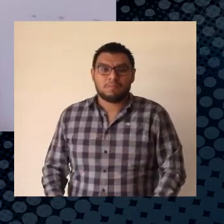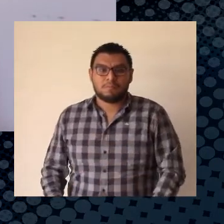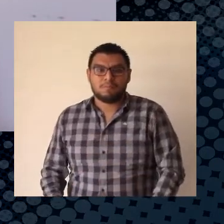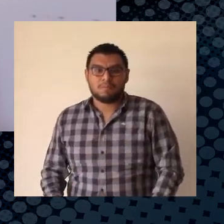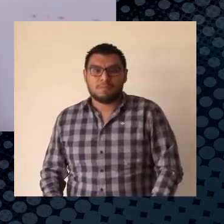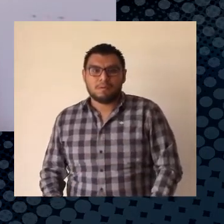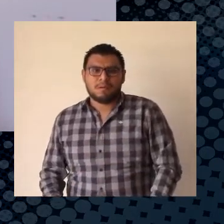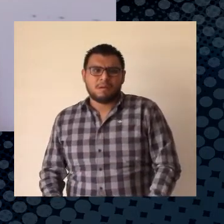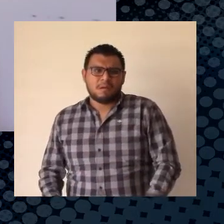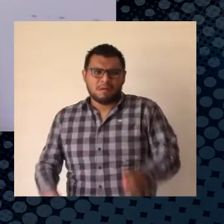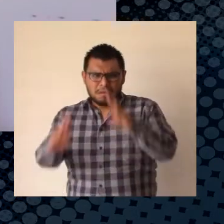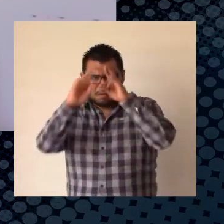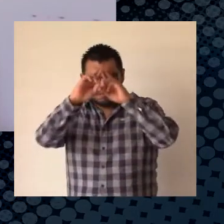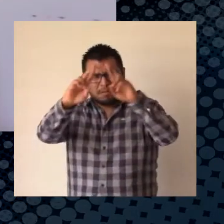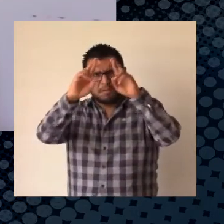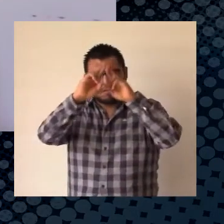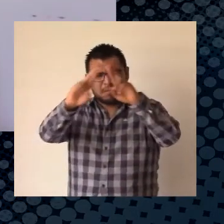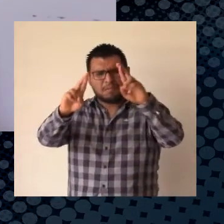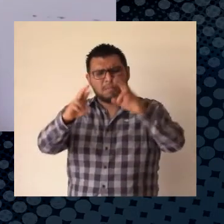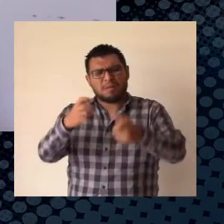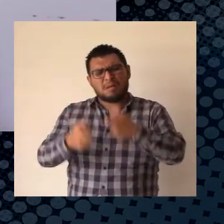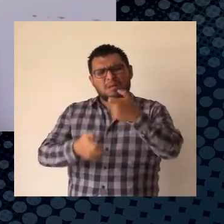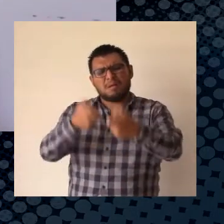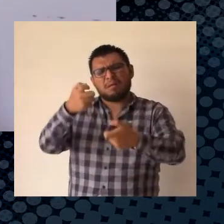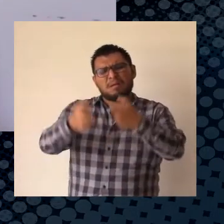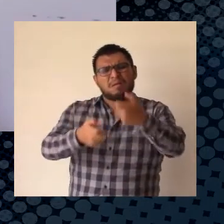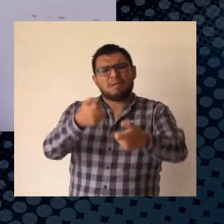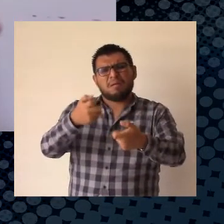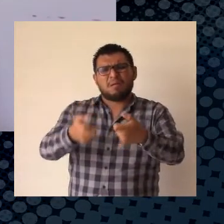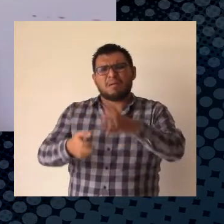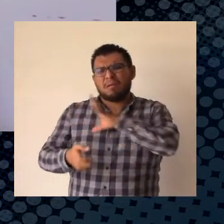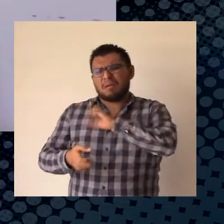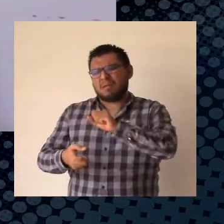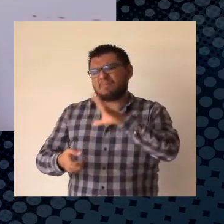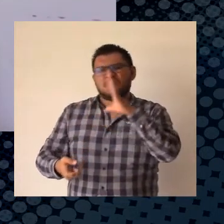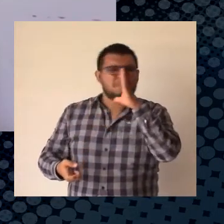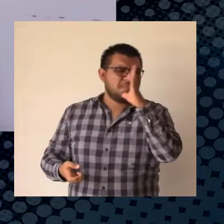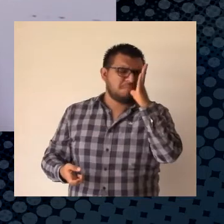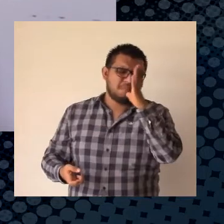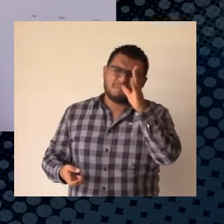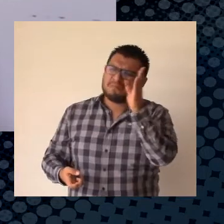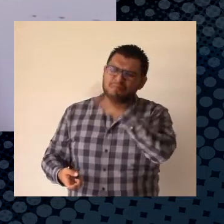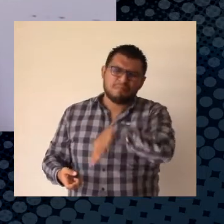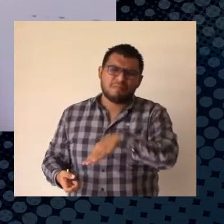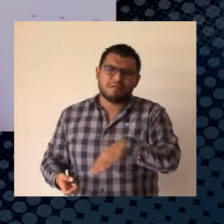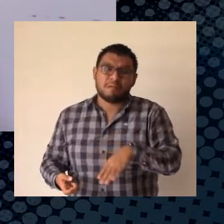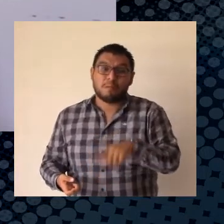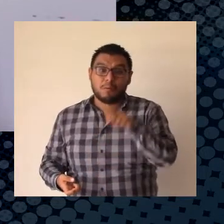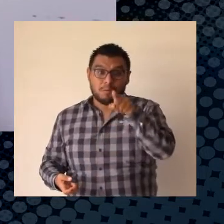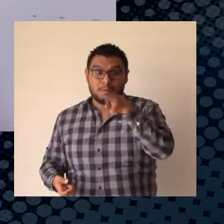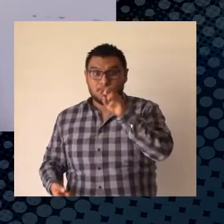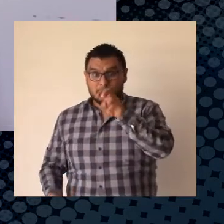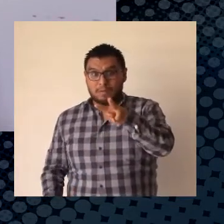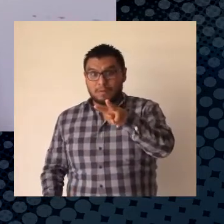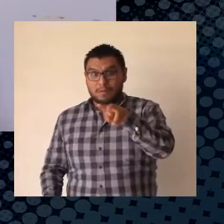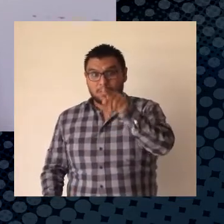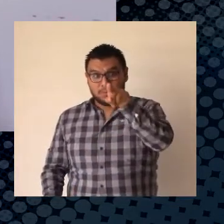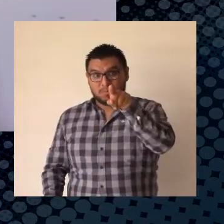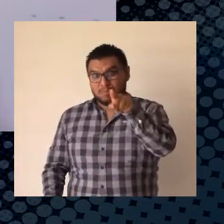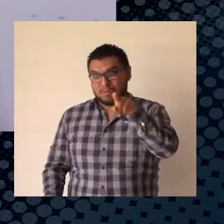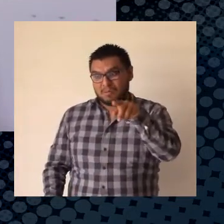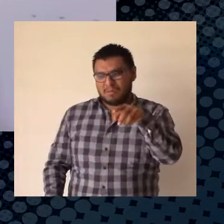Falta de respeto. Deudas, vagancia, malos hábitos, argumentación. Todo esto es lo que usted ve. Y usted